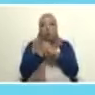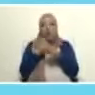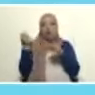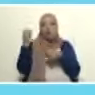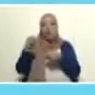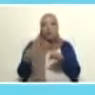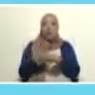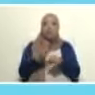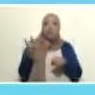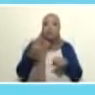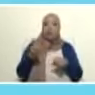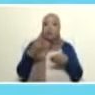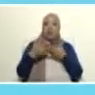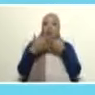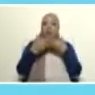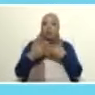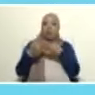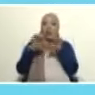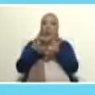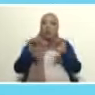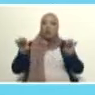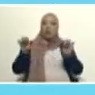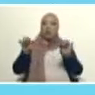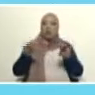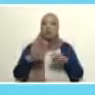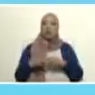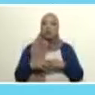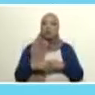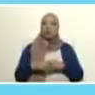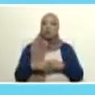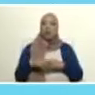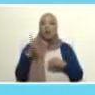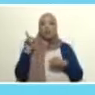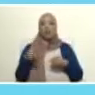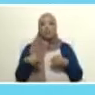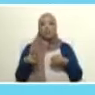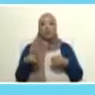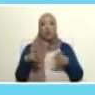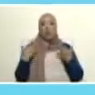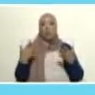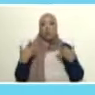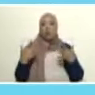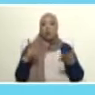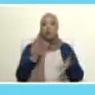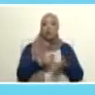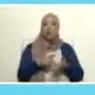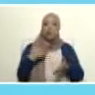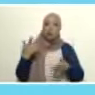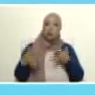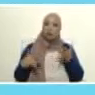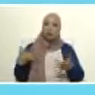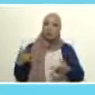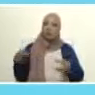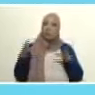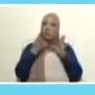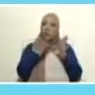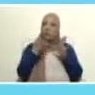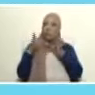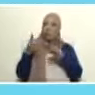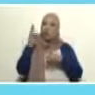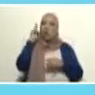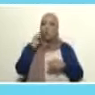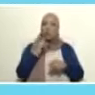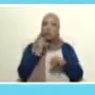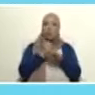Federación Venezolana de Estudiantes de Educación Media. Y también pronto asisto a la sede de la Organización